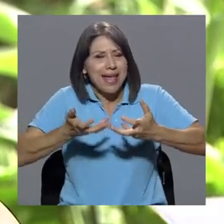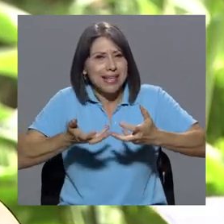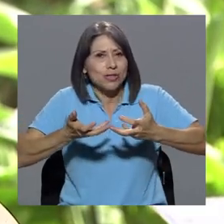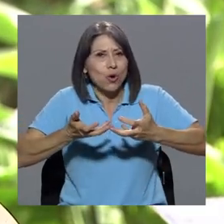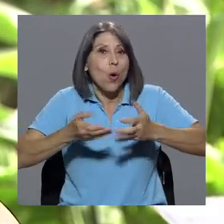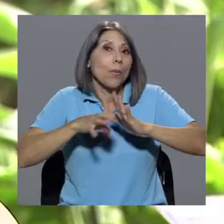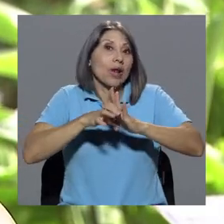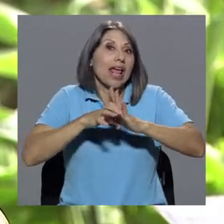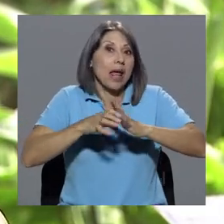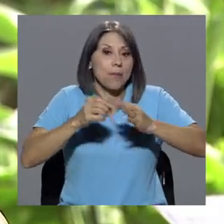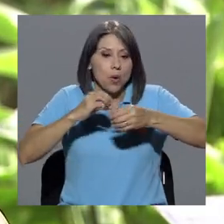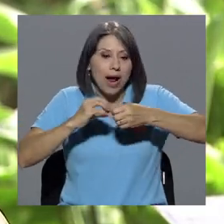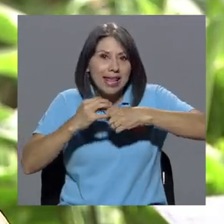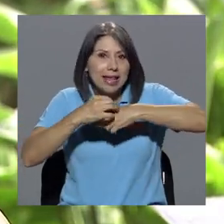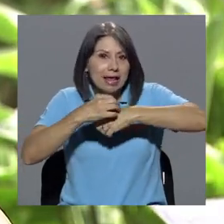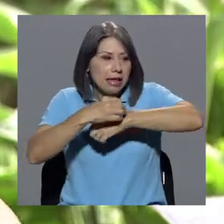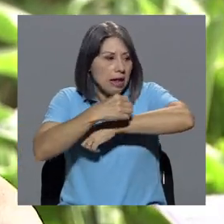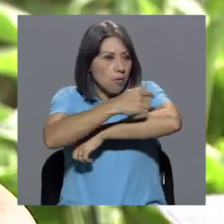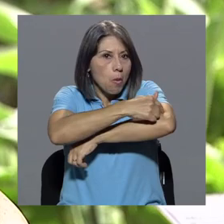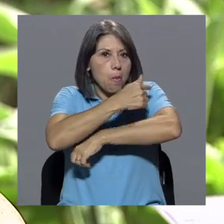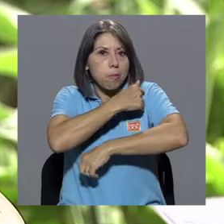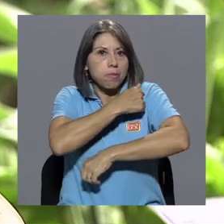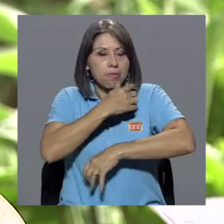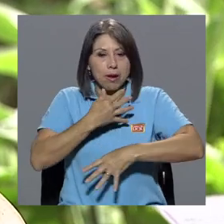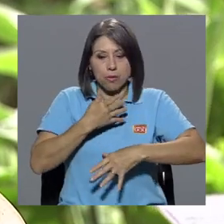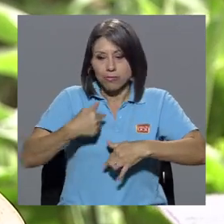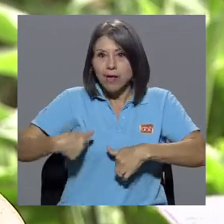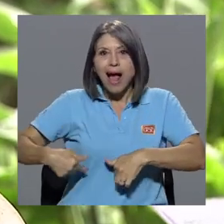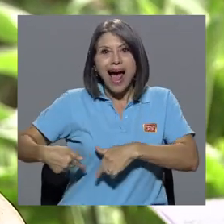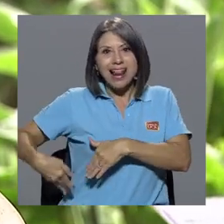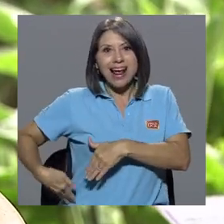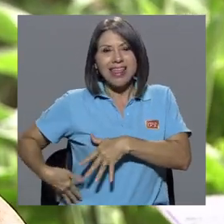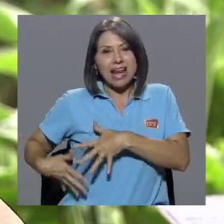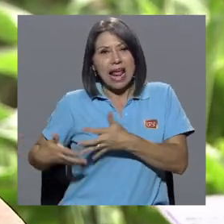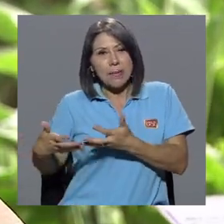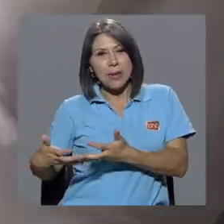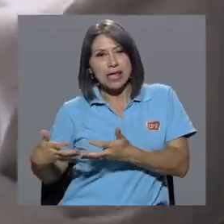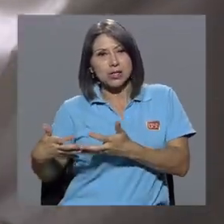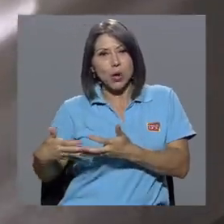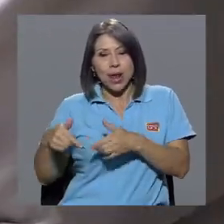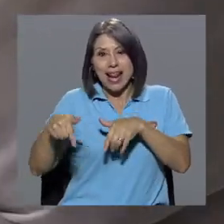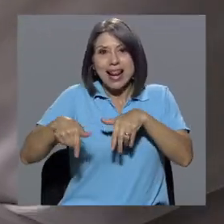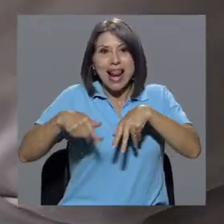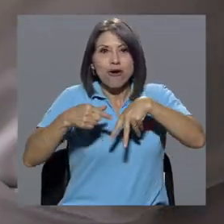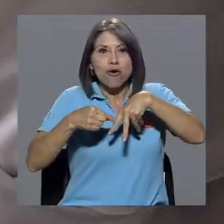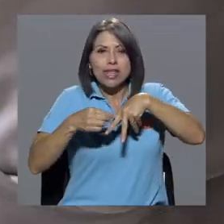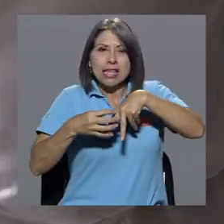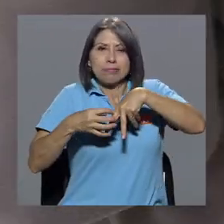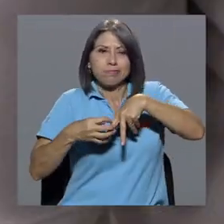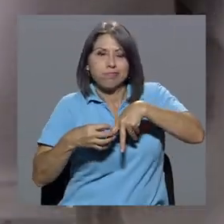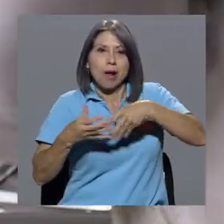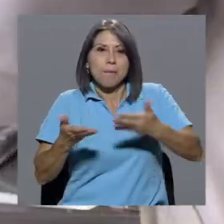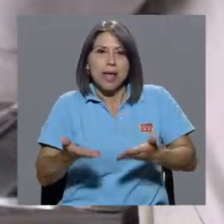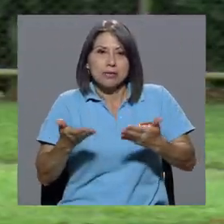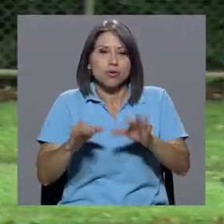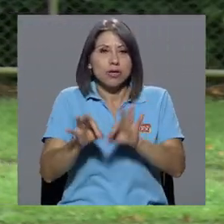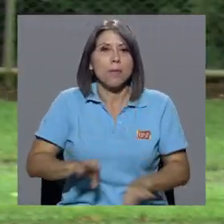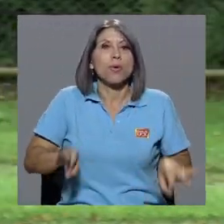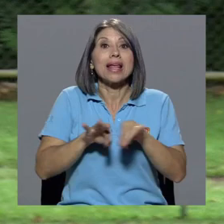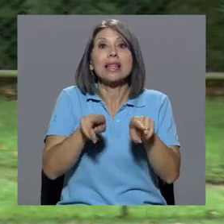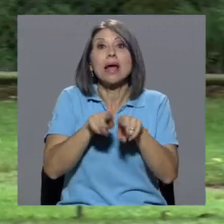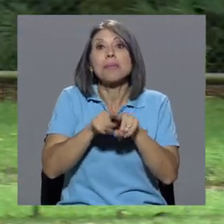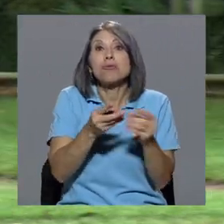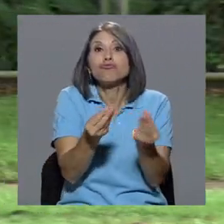las caderas, principalmente sobre las rodillas, es un factor importante. Y por supuesto la nutrición que llevamos a lo largo de nuestra vida y